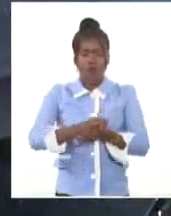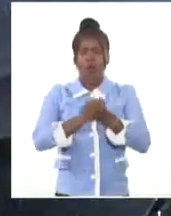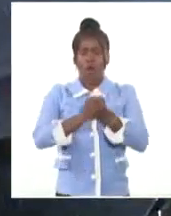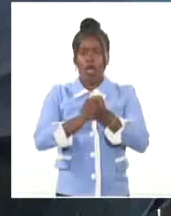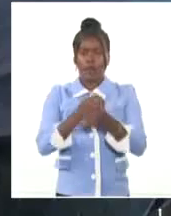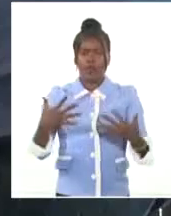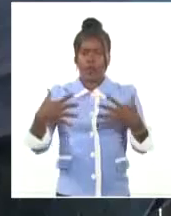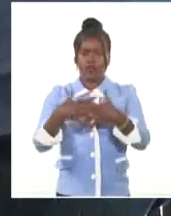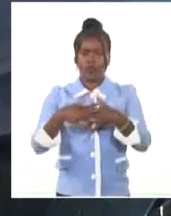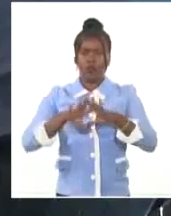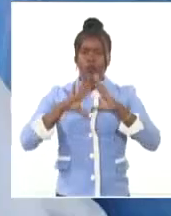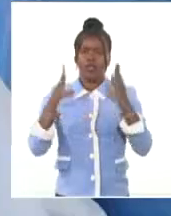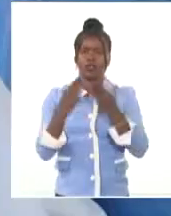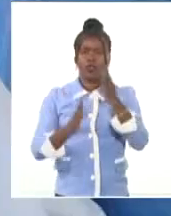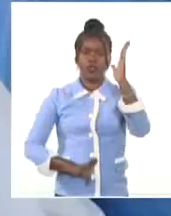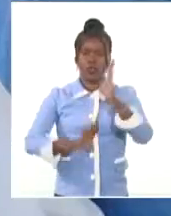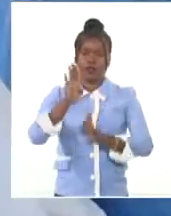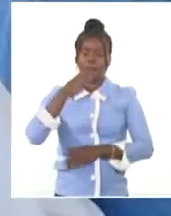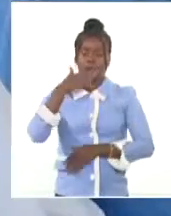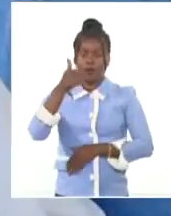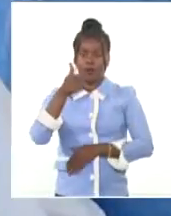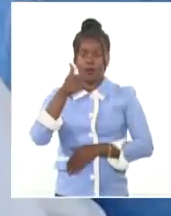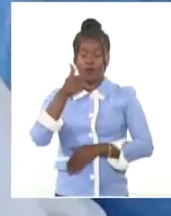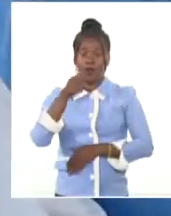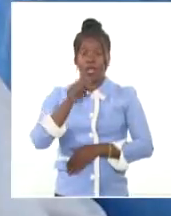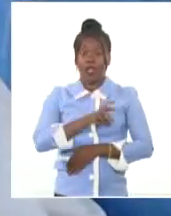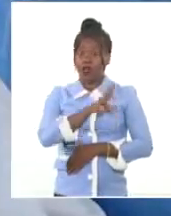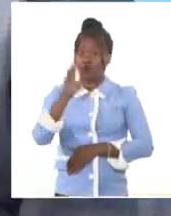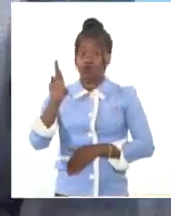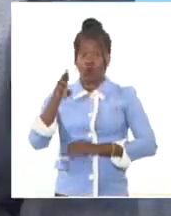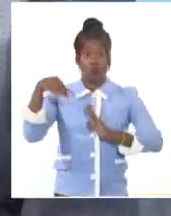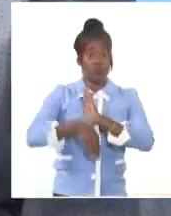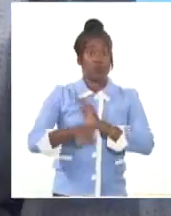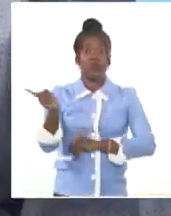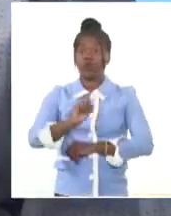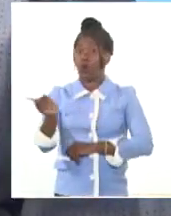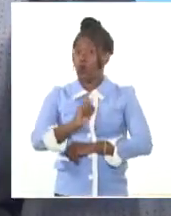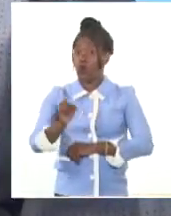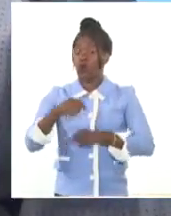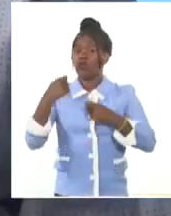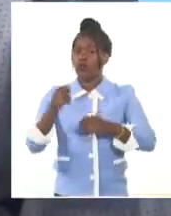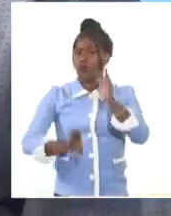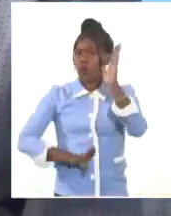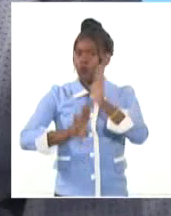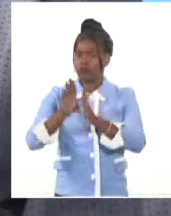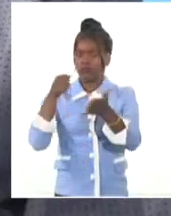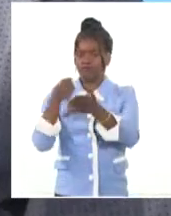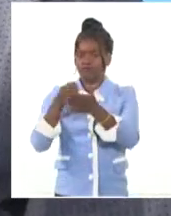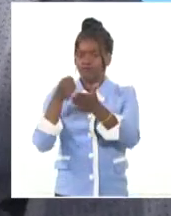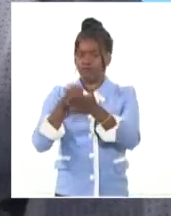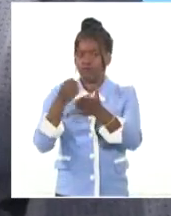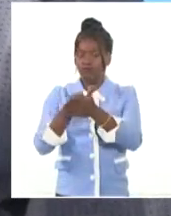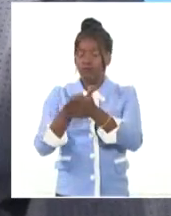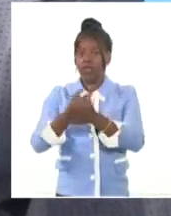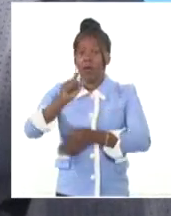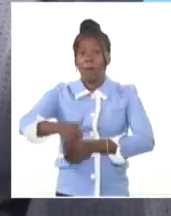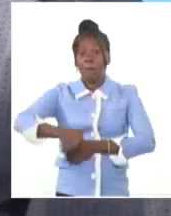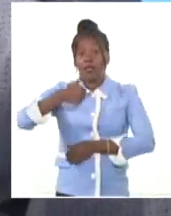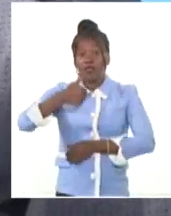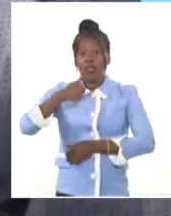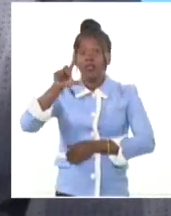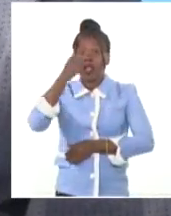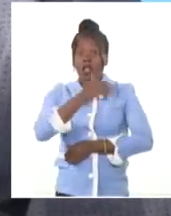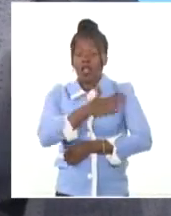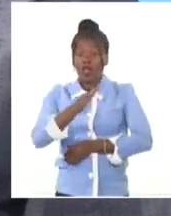No se puede perder la revolución, y para eso contamos con personas como ustedes, dijo el presidente del